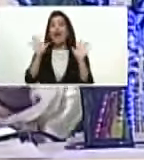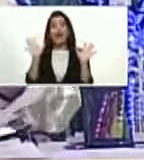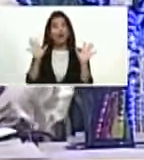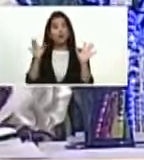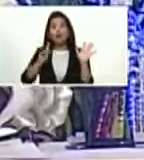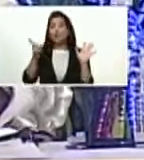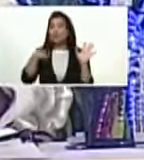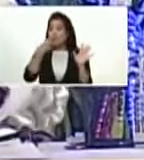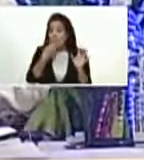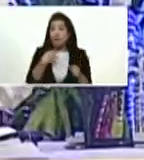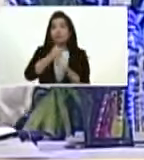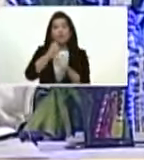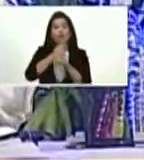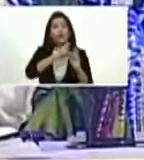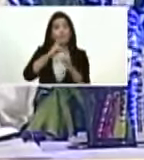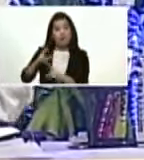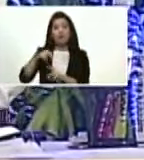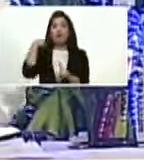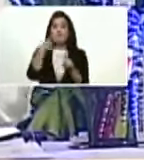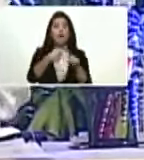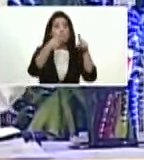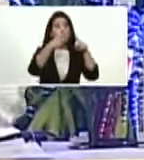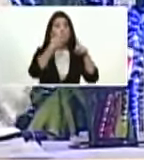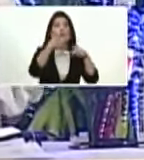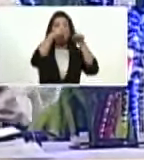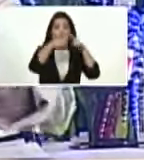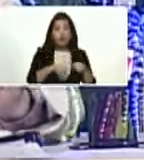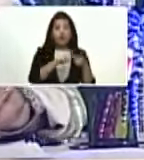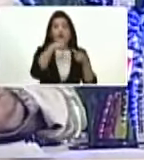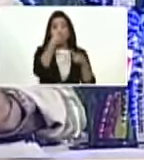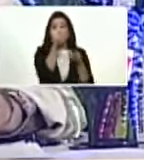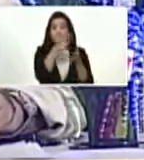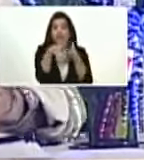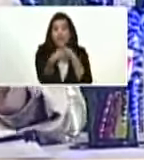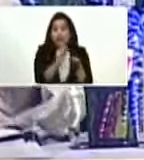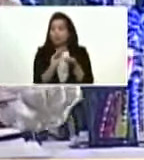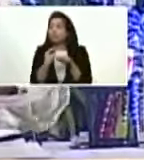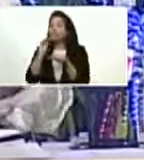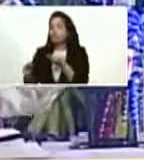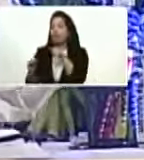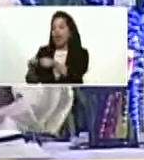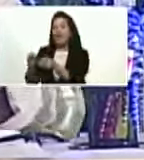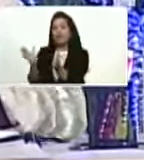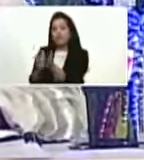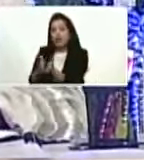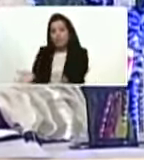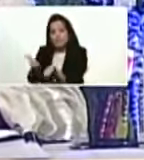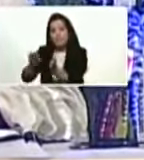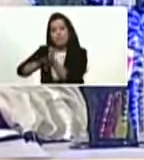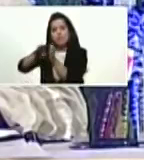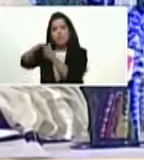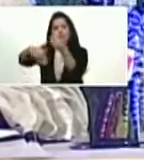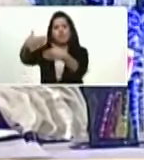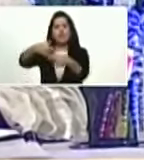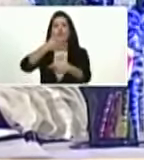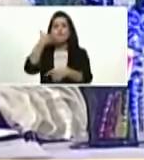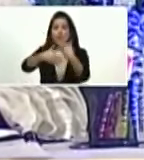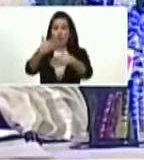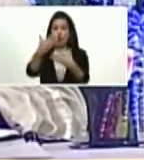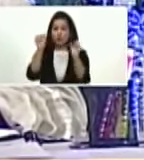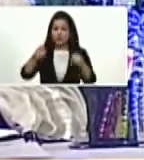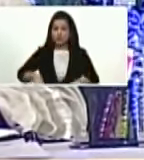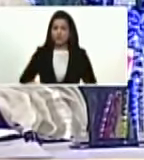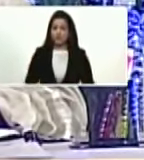colocar los recursos en el punto específico para lograr la meta de producir más, mejor.